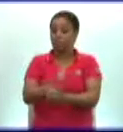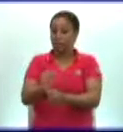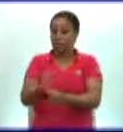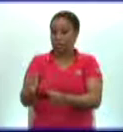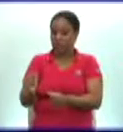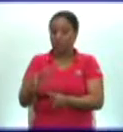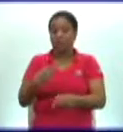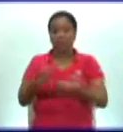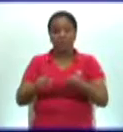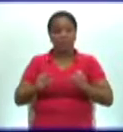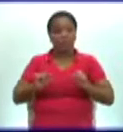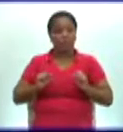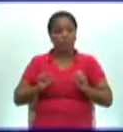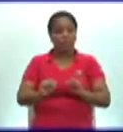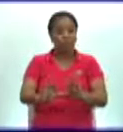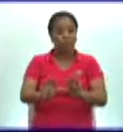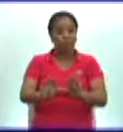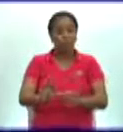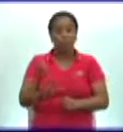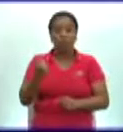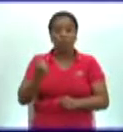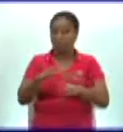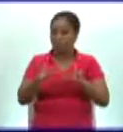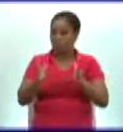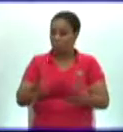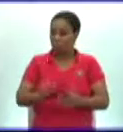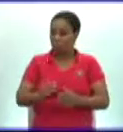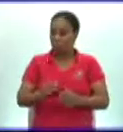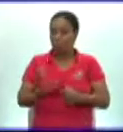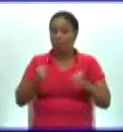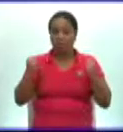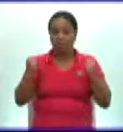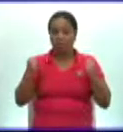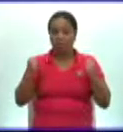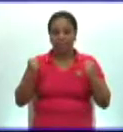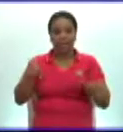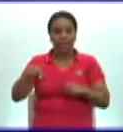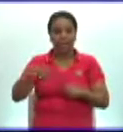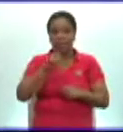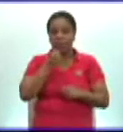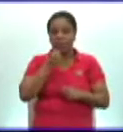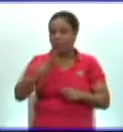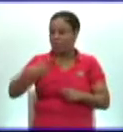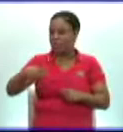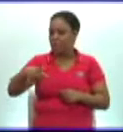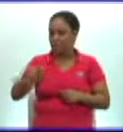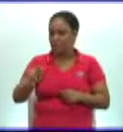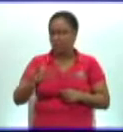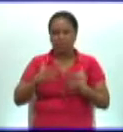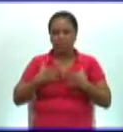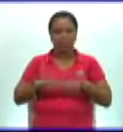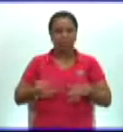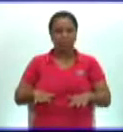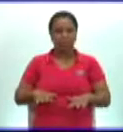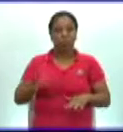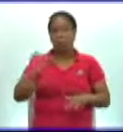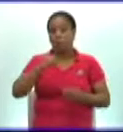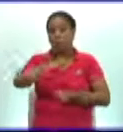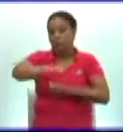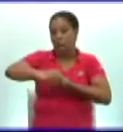una fuerza sobre el cuerpo, este no puede salir del reposo o modificar su